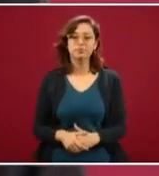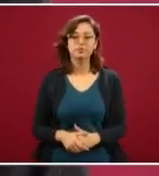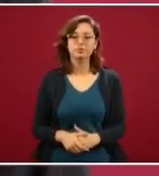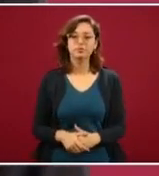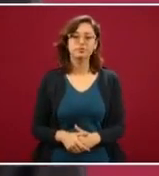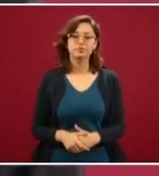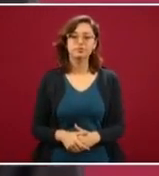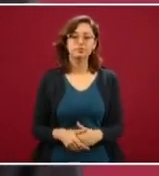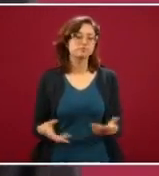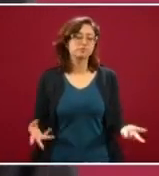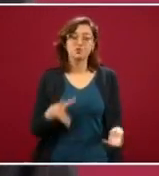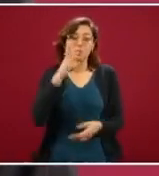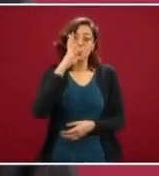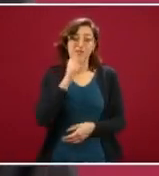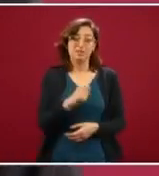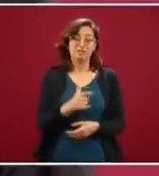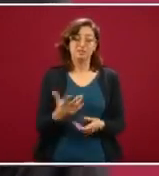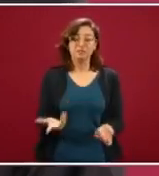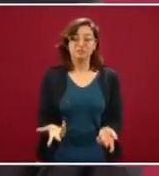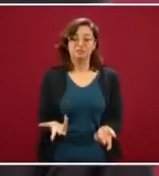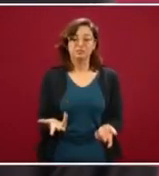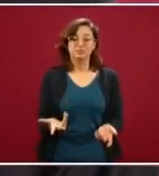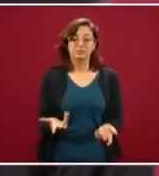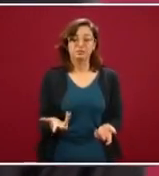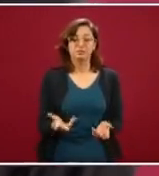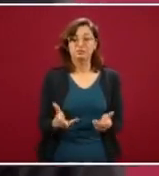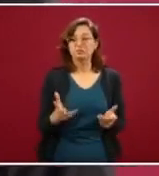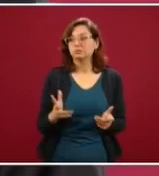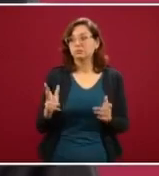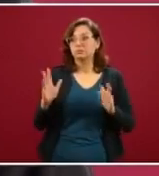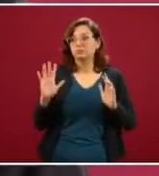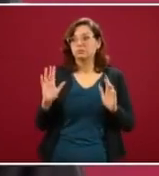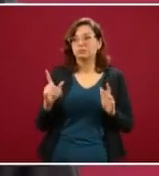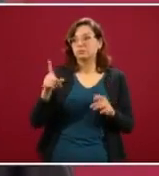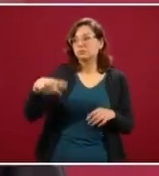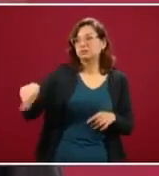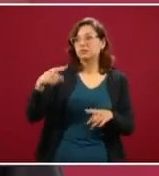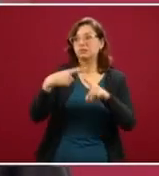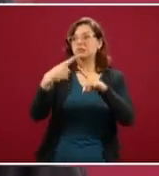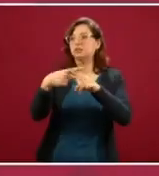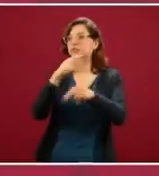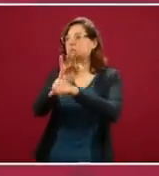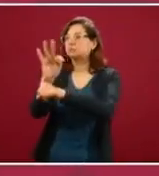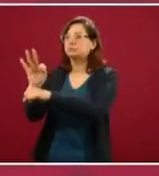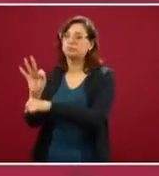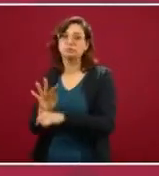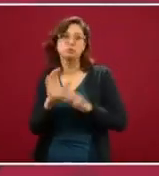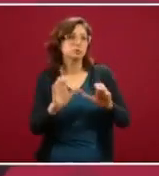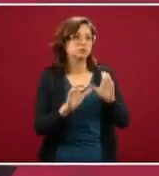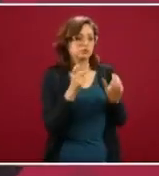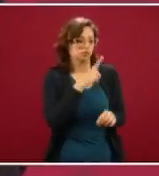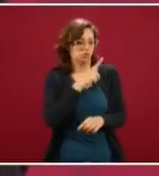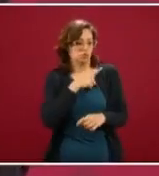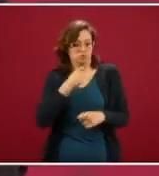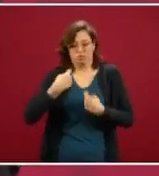no hay ninguna posibilidad. Es sálvese el que pueda, pecho a tierra.